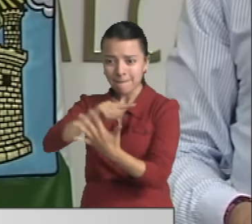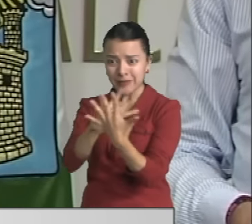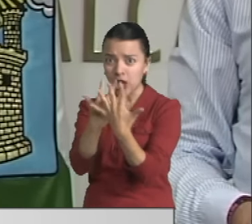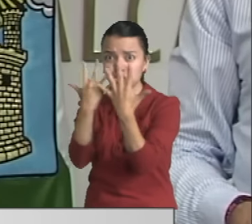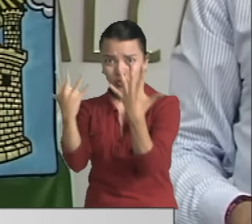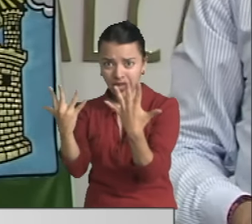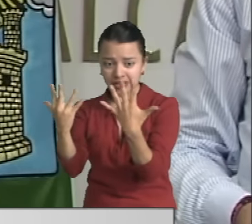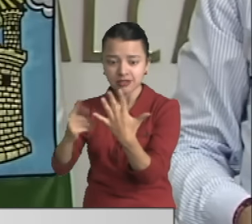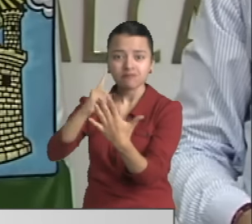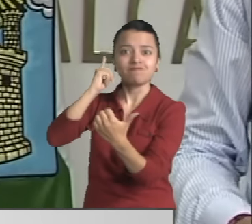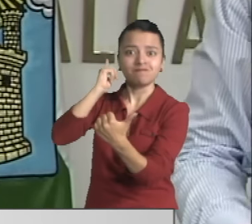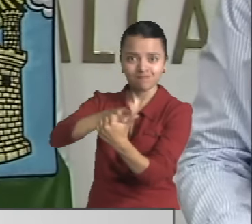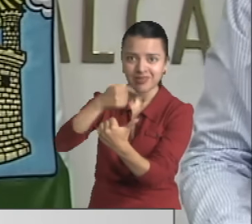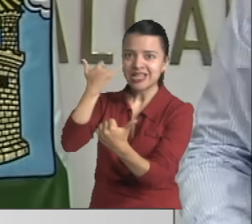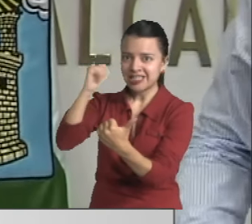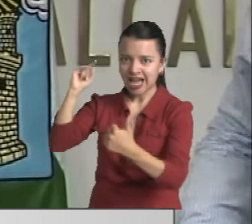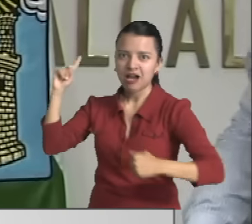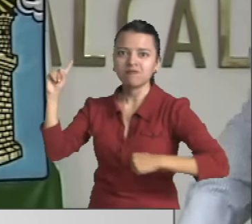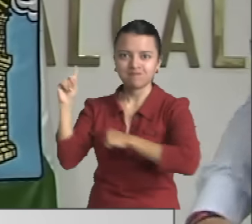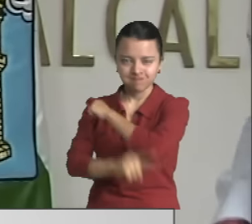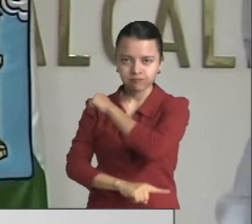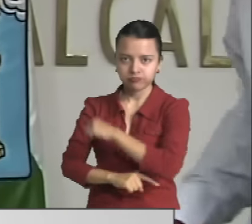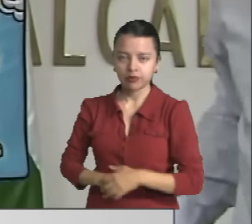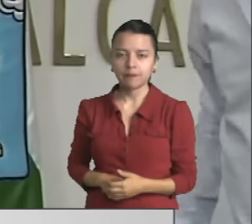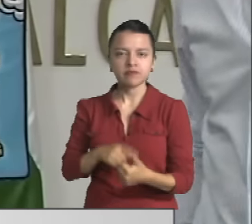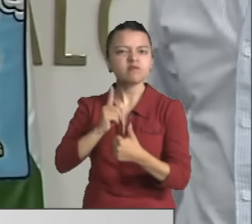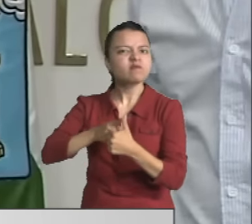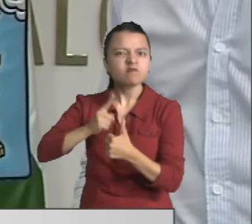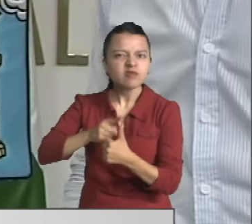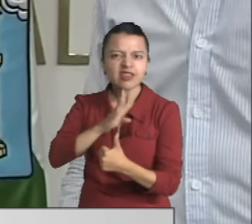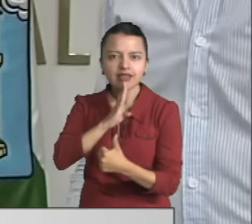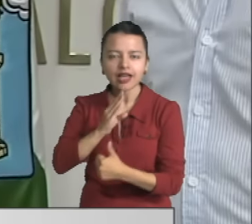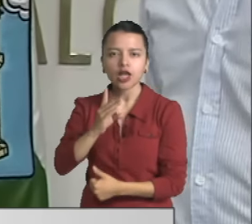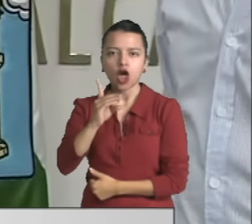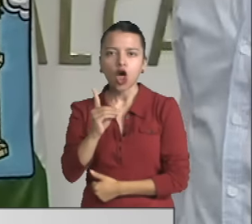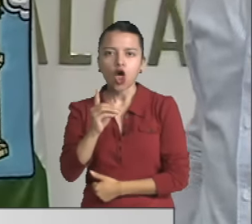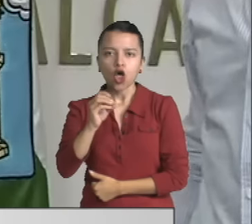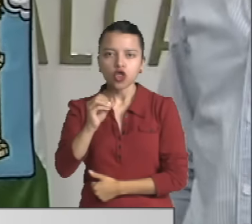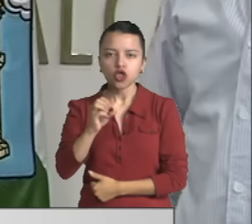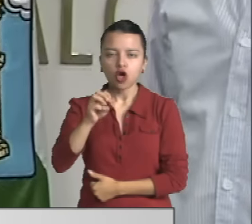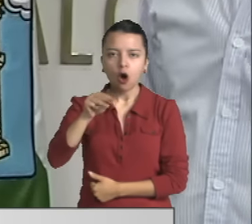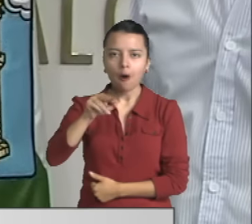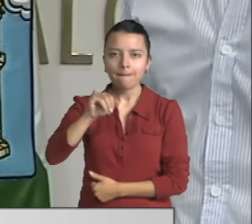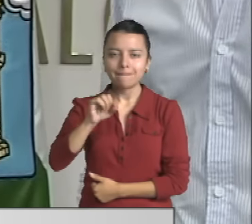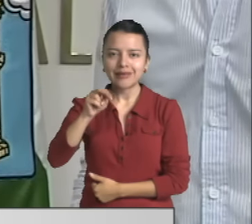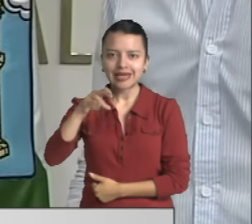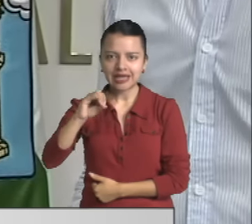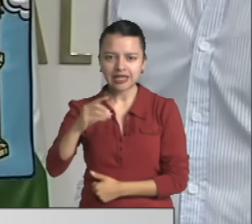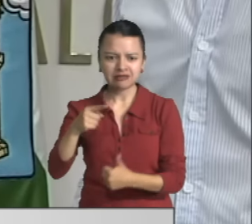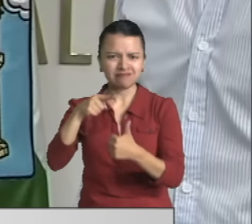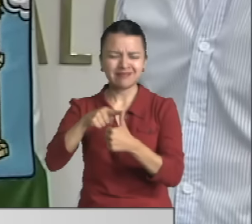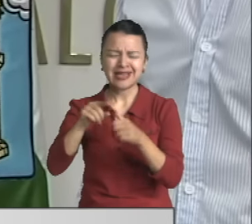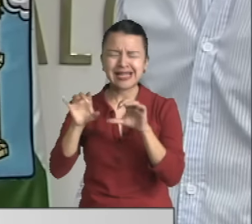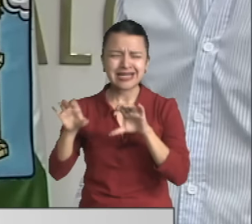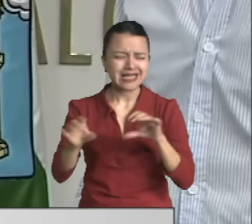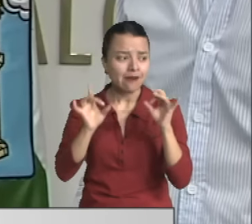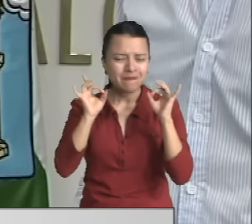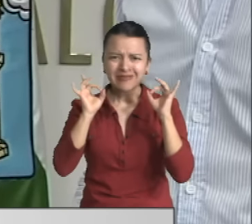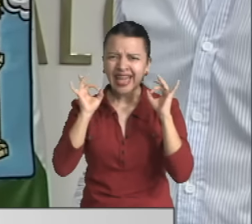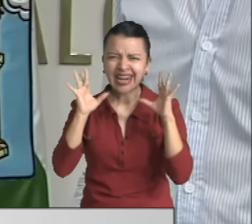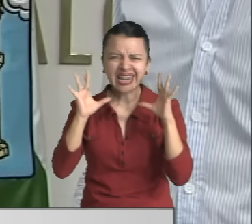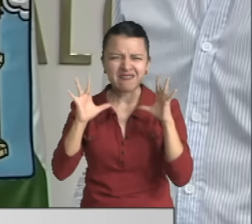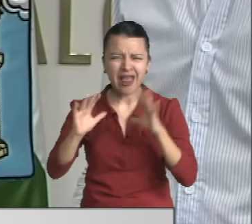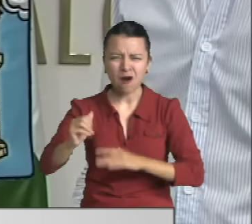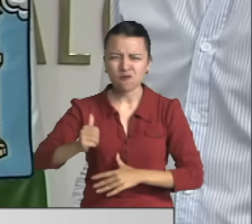Luisa, alias Dominic, considerado por las autoridades uno de los peores depredadores sexuales capturados aquí en Medellín. En